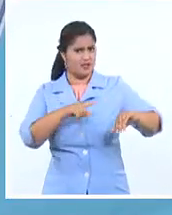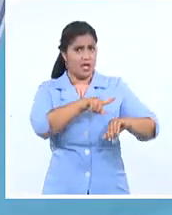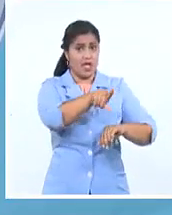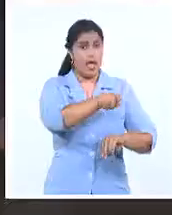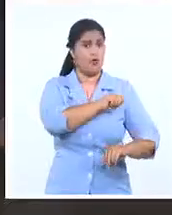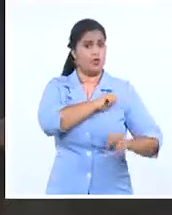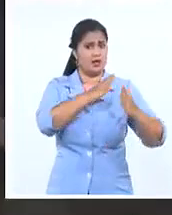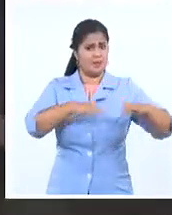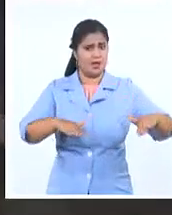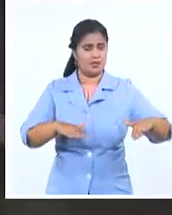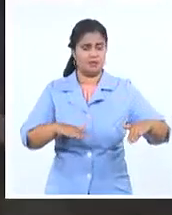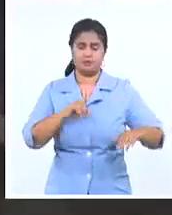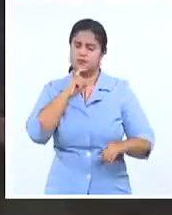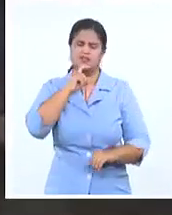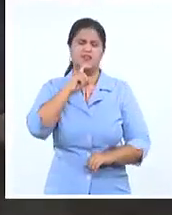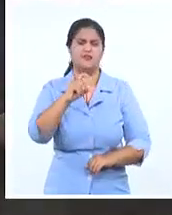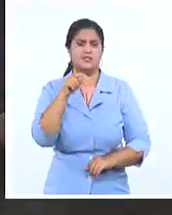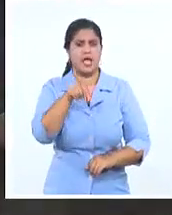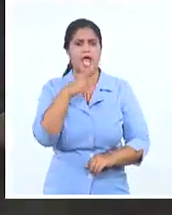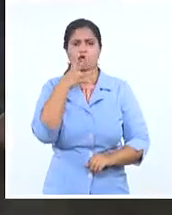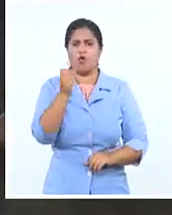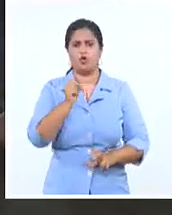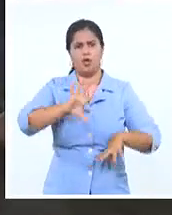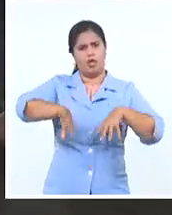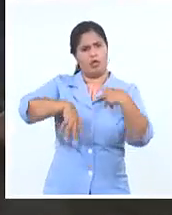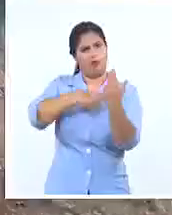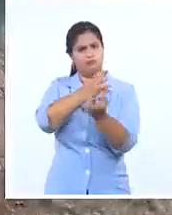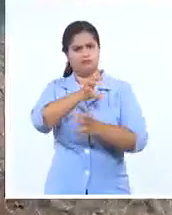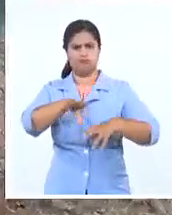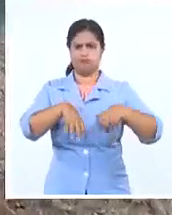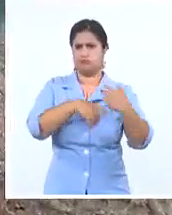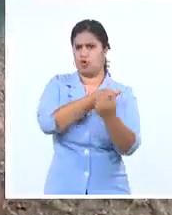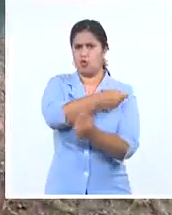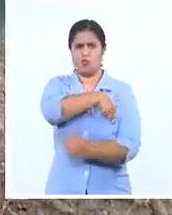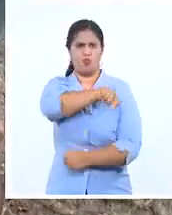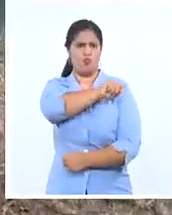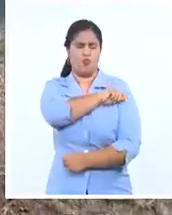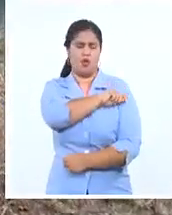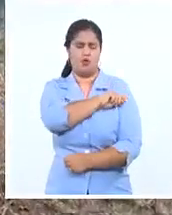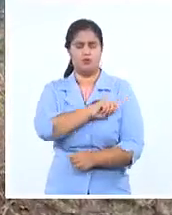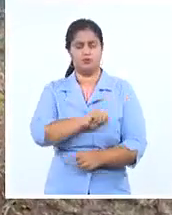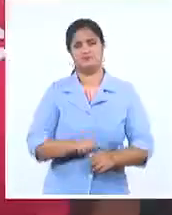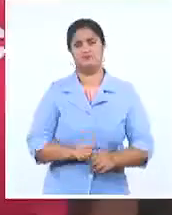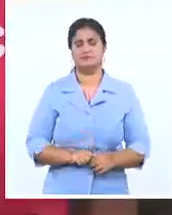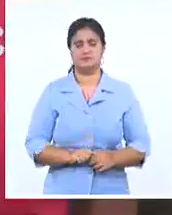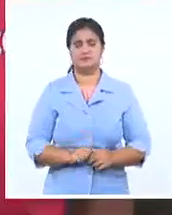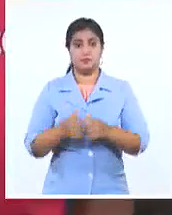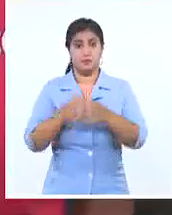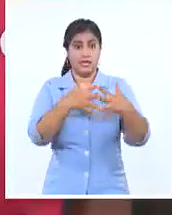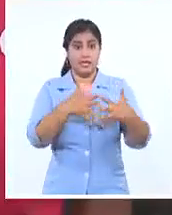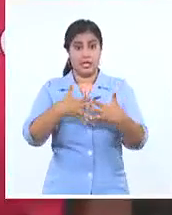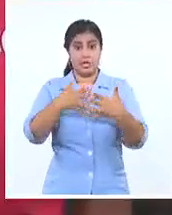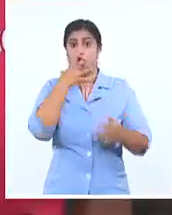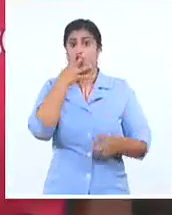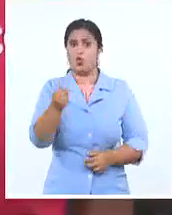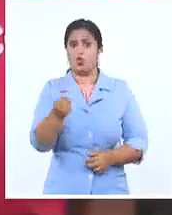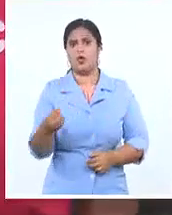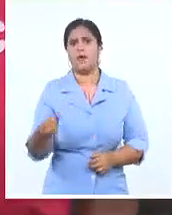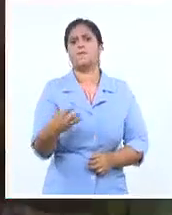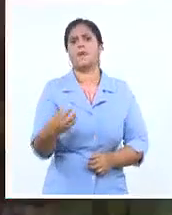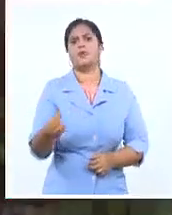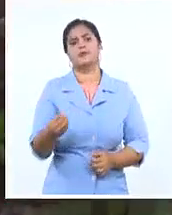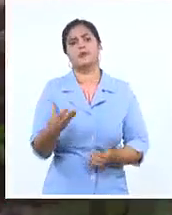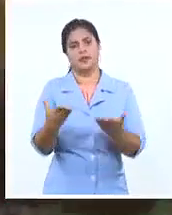de los Comités de Defensa de la Revolución, se rechazó el intento de engañar al mundo con una supuesta inestabilidad social en